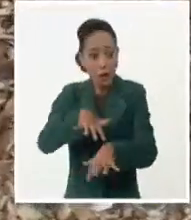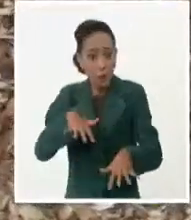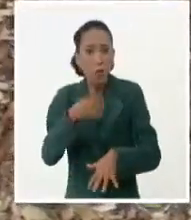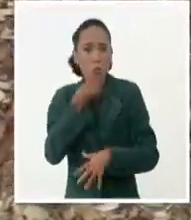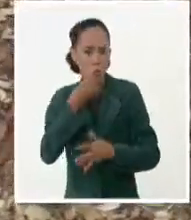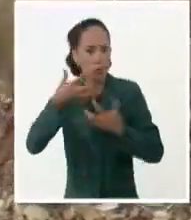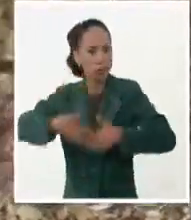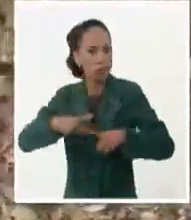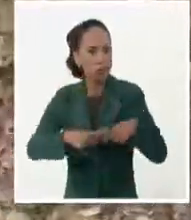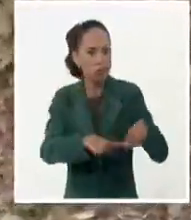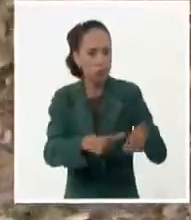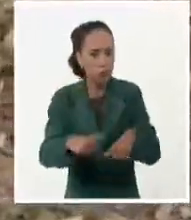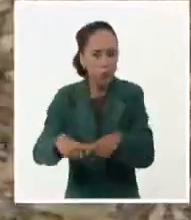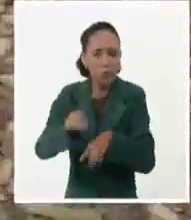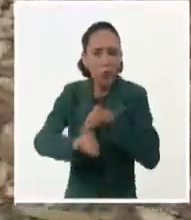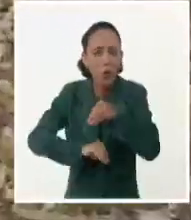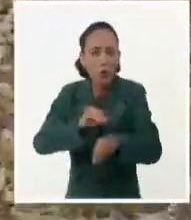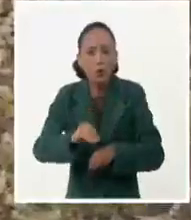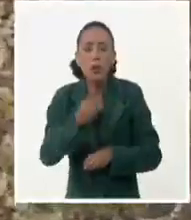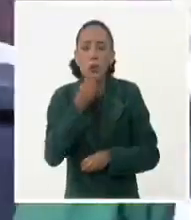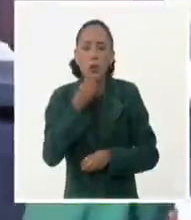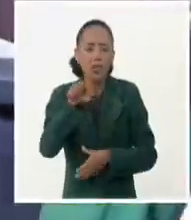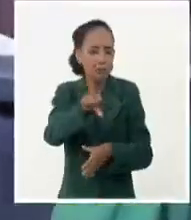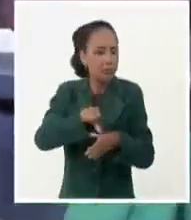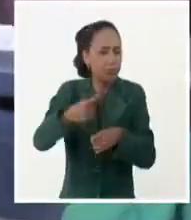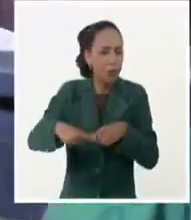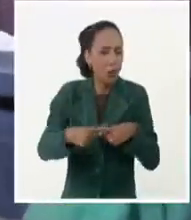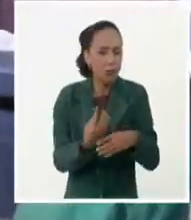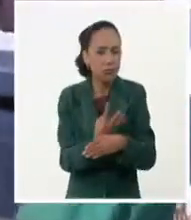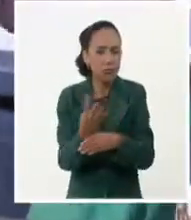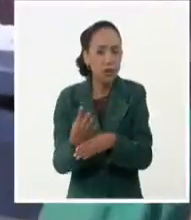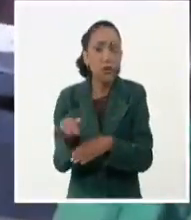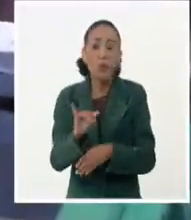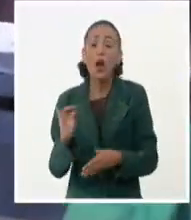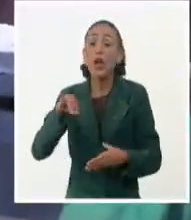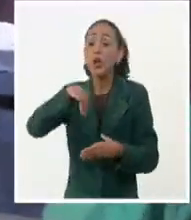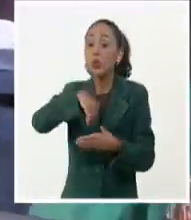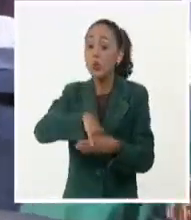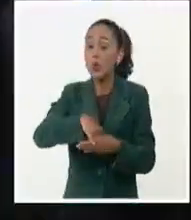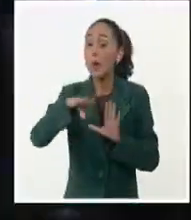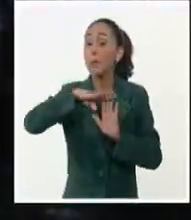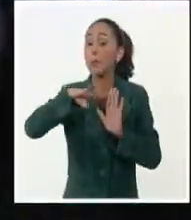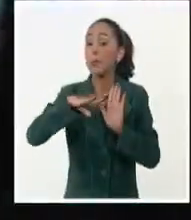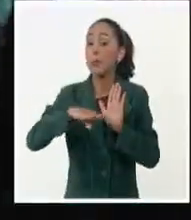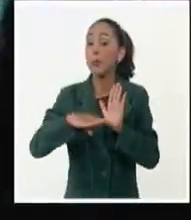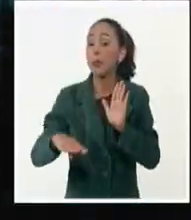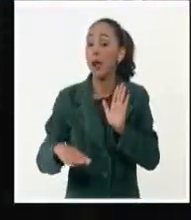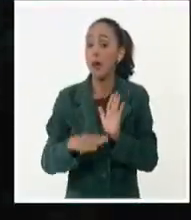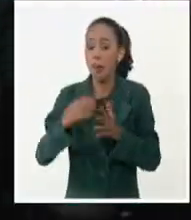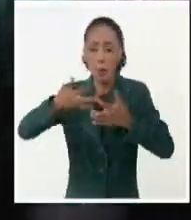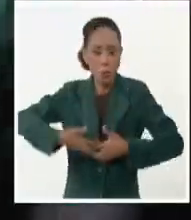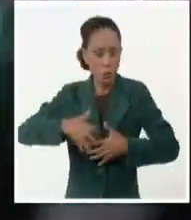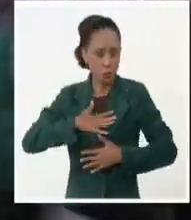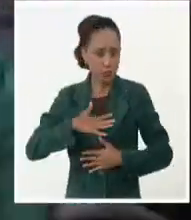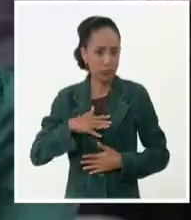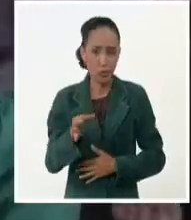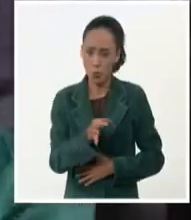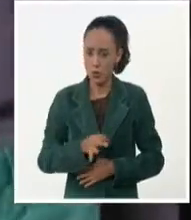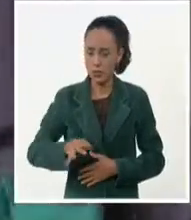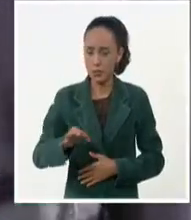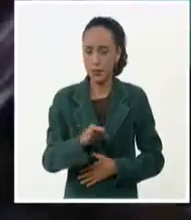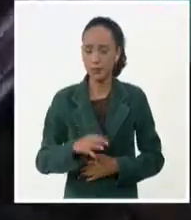y de cosecha, así como de fertilizantes orgánicos, y se incluye en el programa de autoabastecimiento